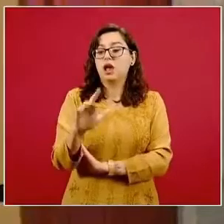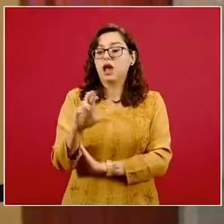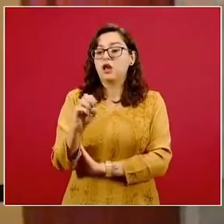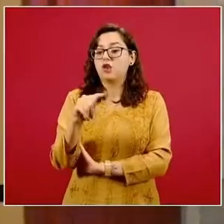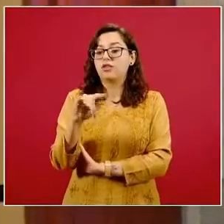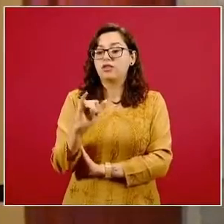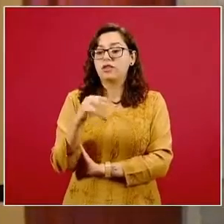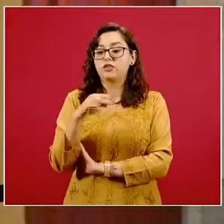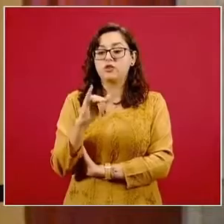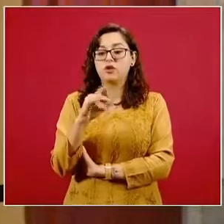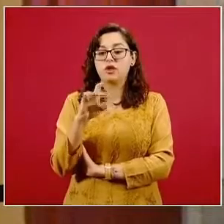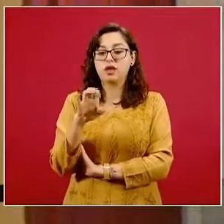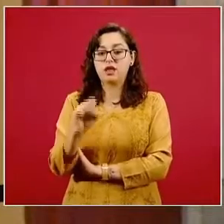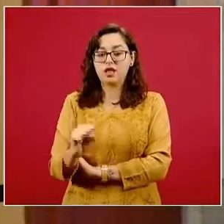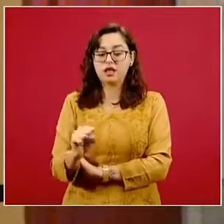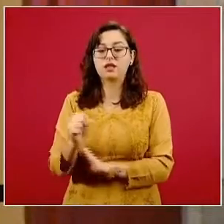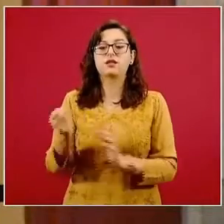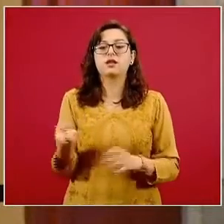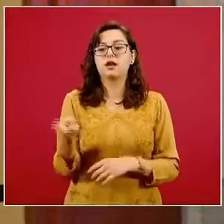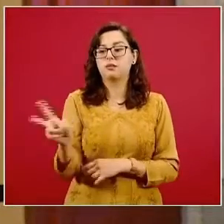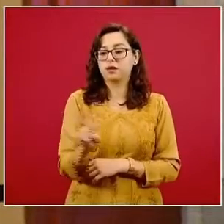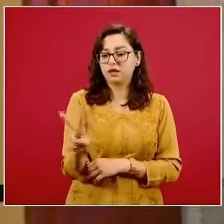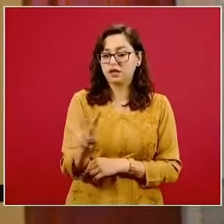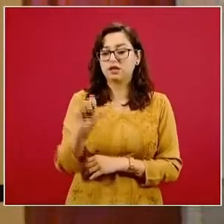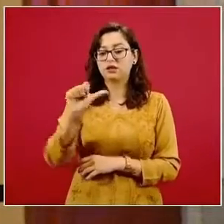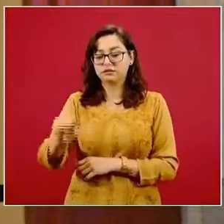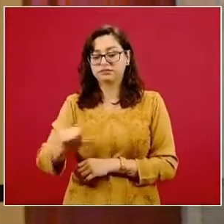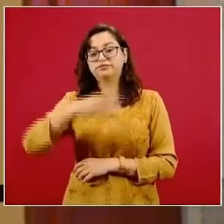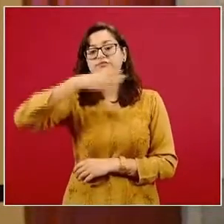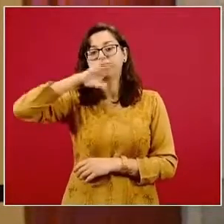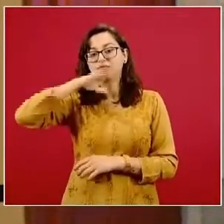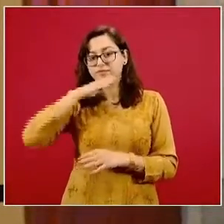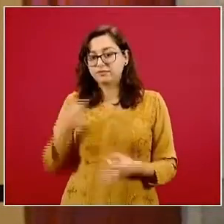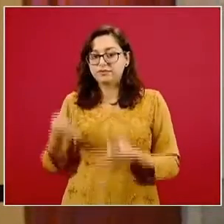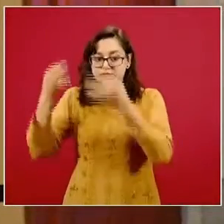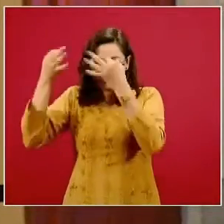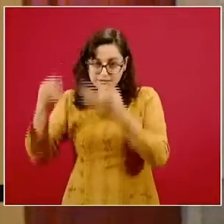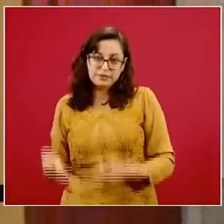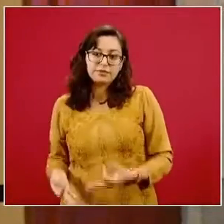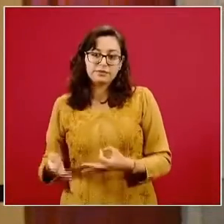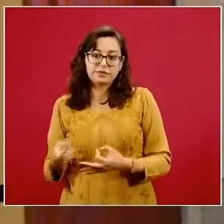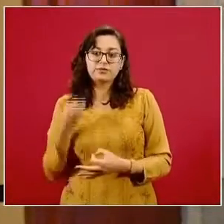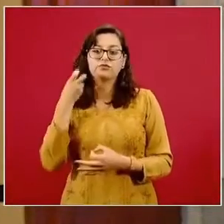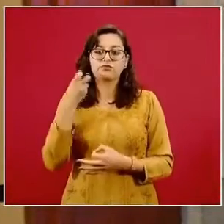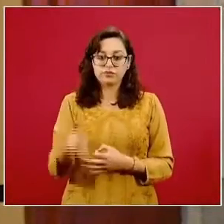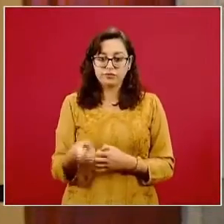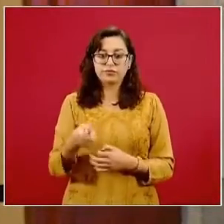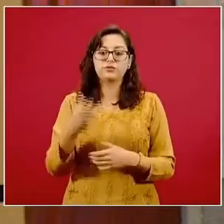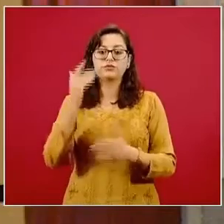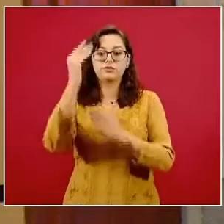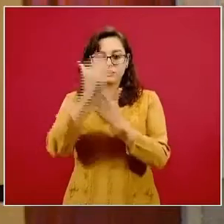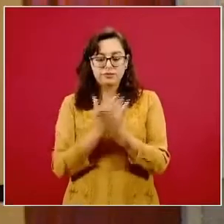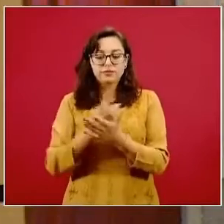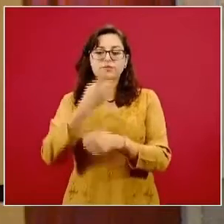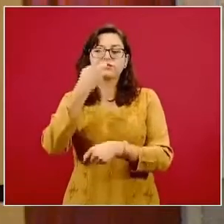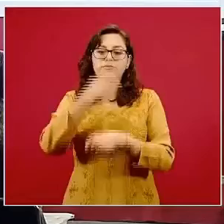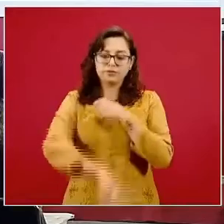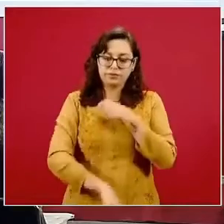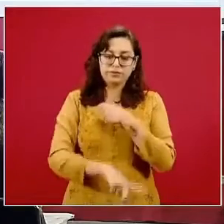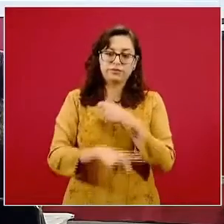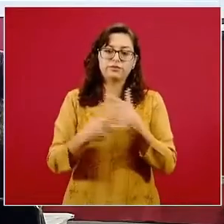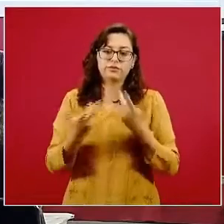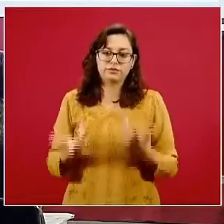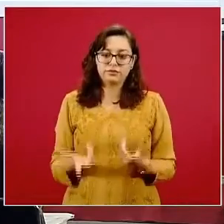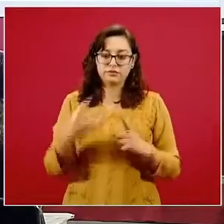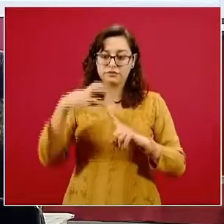provitamina A en el grano de los maíces nativos, y esto reduce la contaminación de estos hongos que